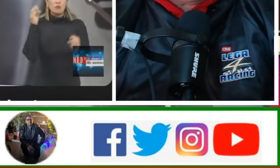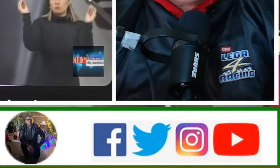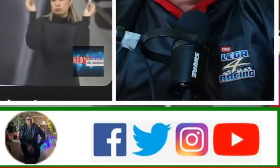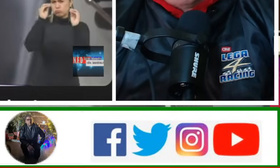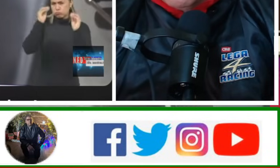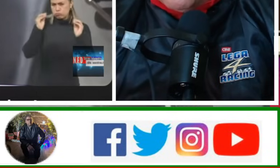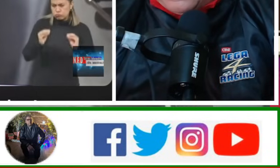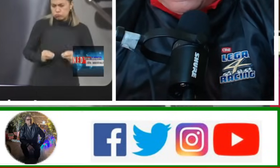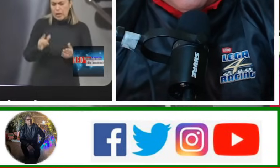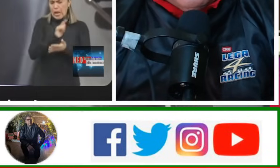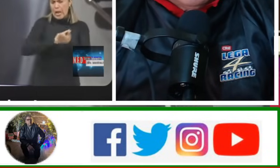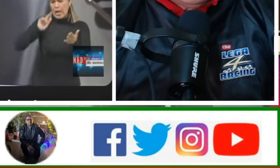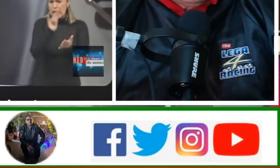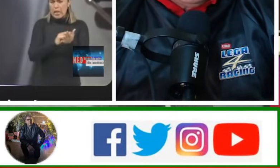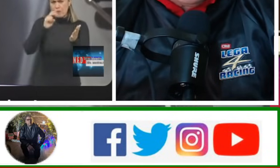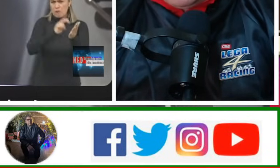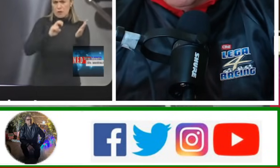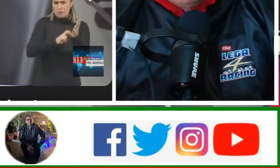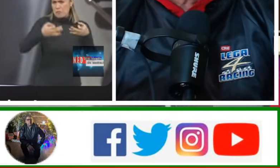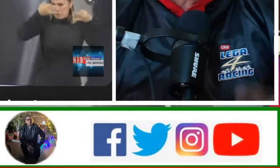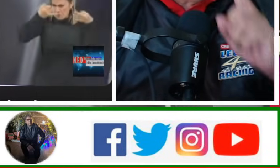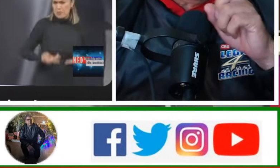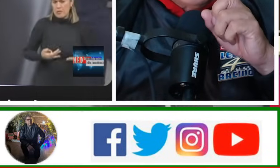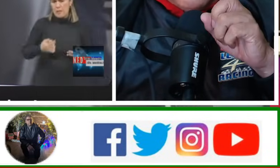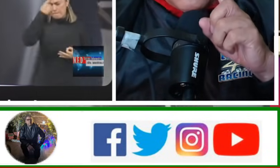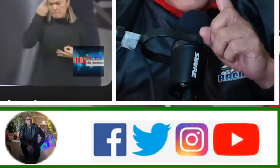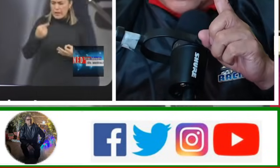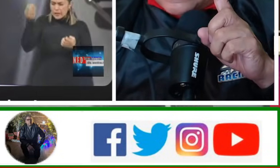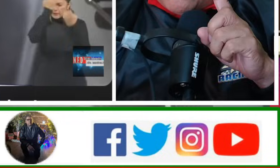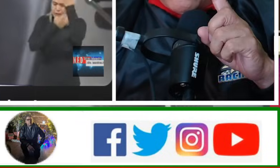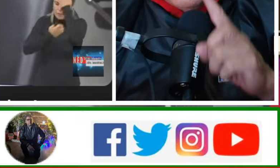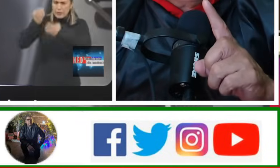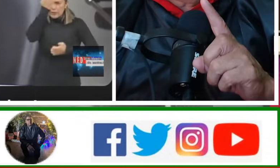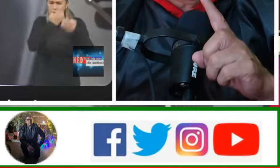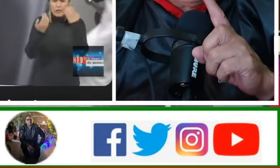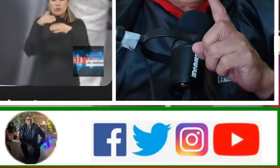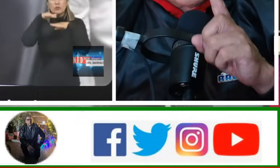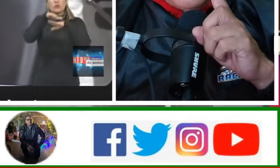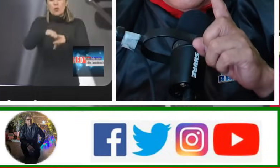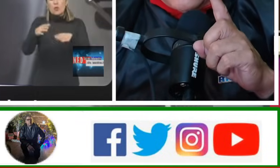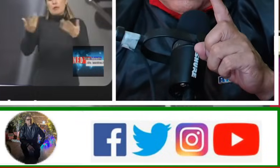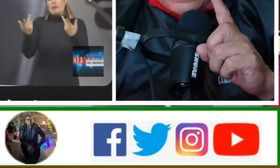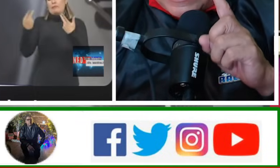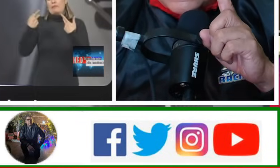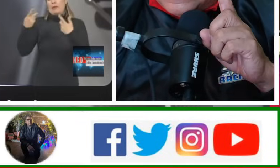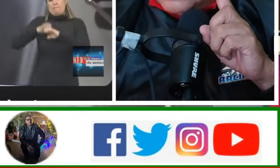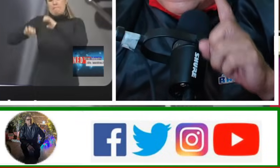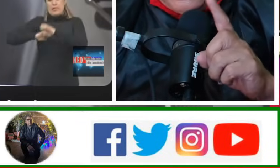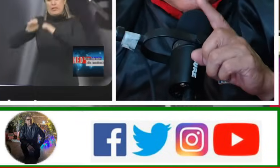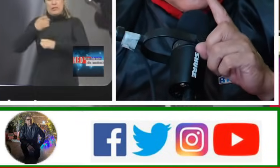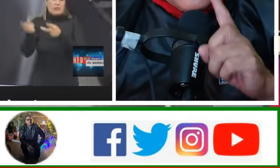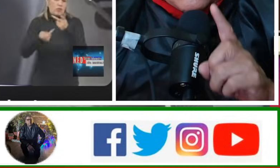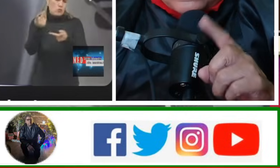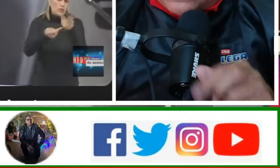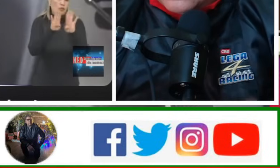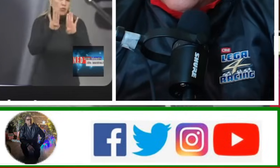son pagadas por Morena, y que como es una elección muy cerrada pueden influir en la elección. Así de cínicos